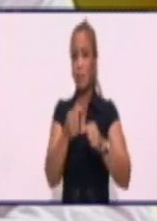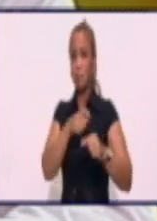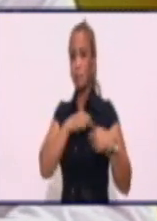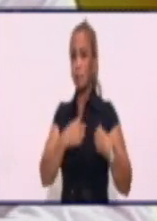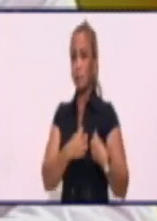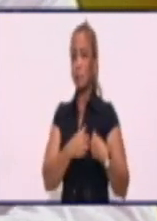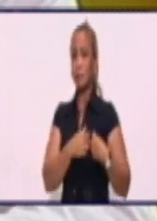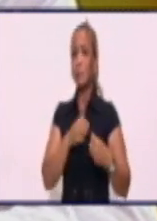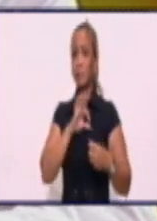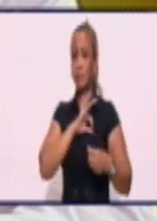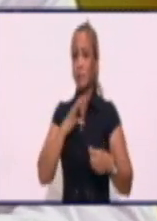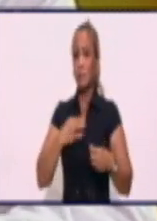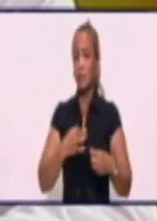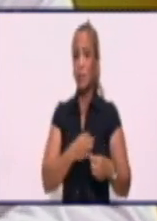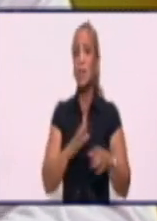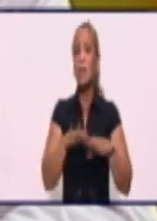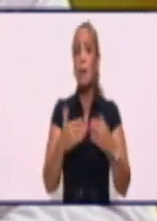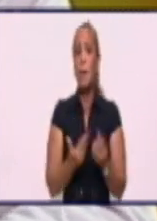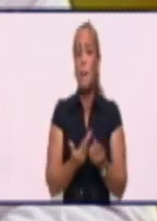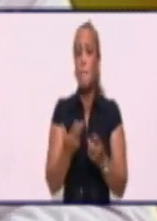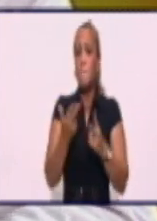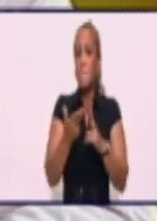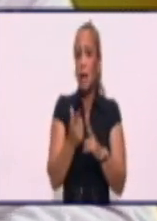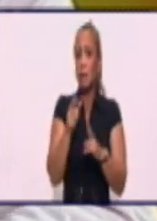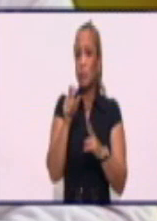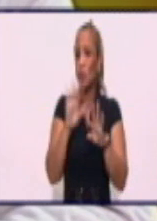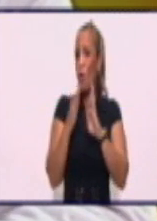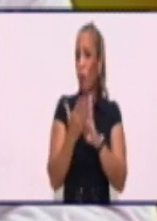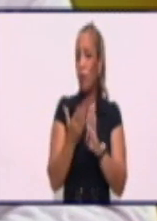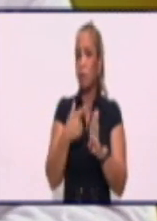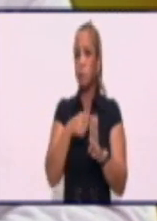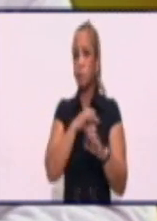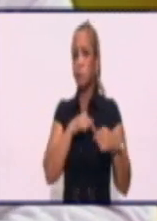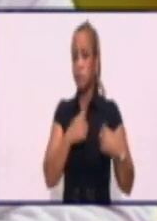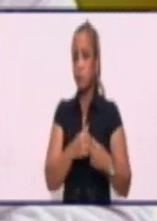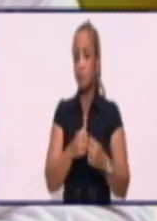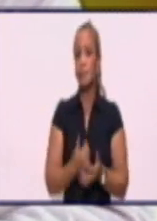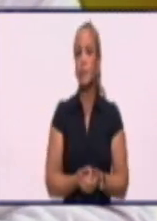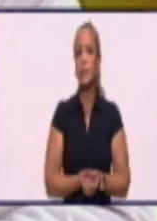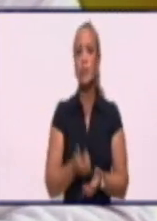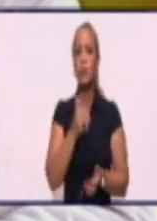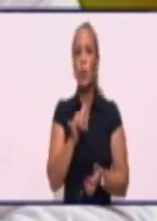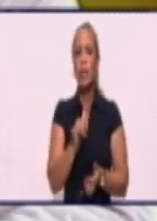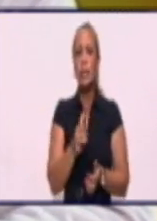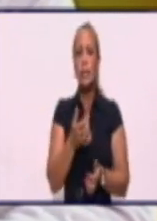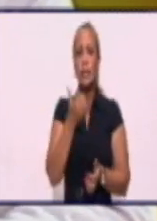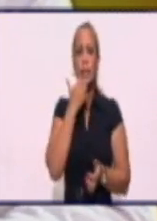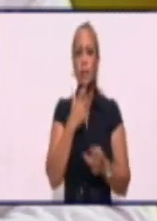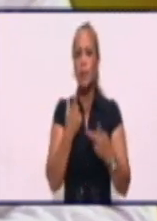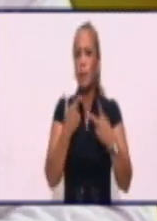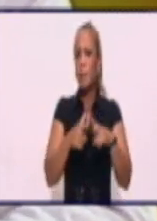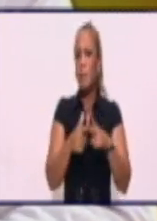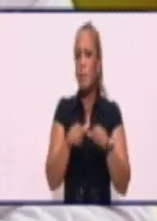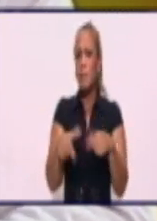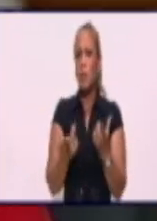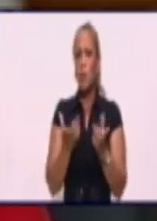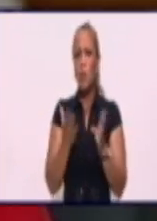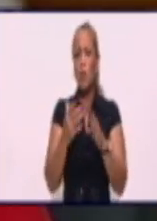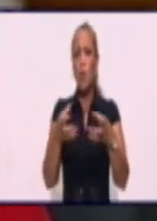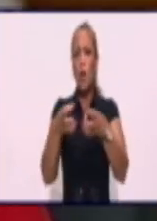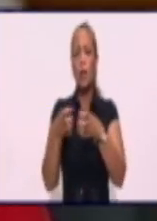todo los accesorios de marcapasos. También con el tema de las piezas de repuesto. Nosotros tenemos un equipo ahí en el